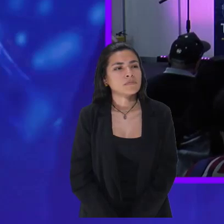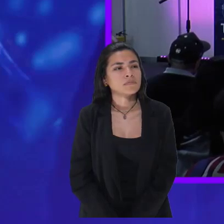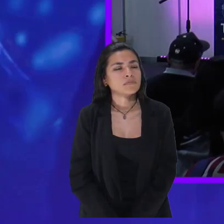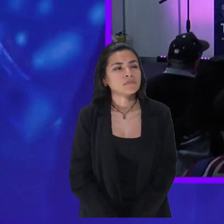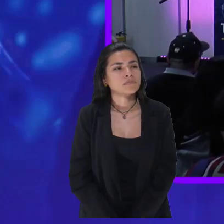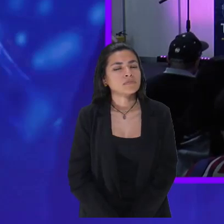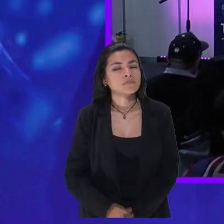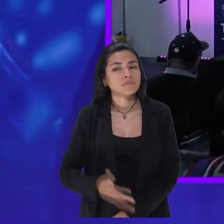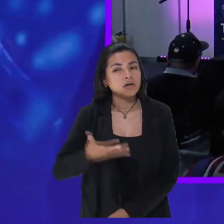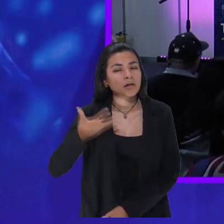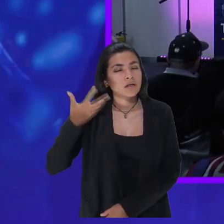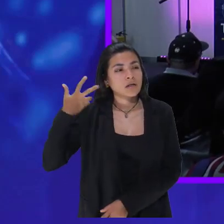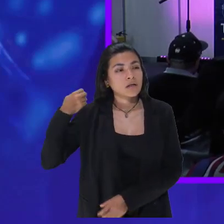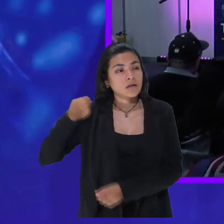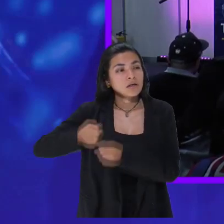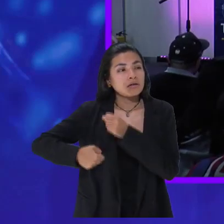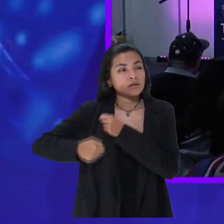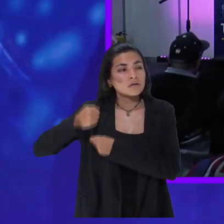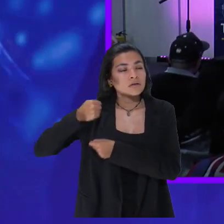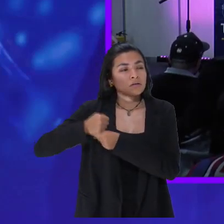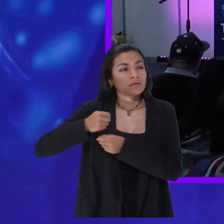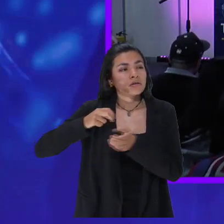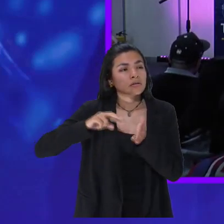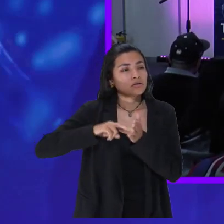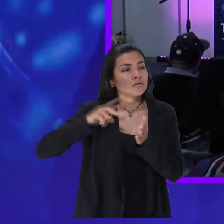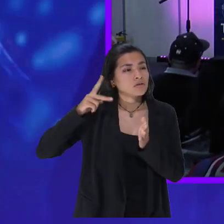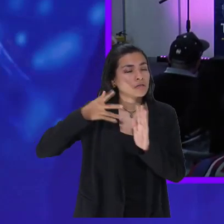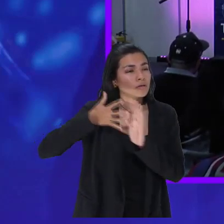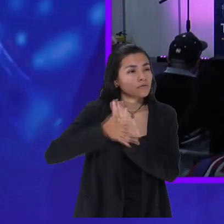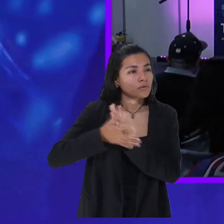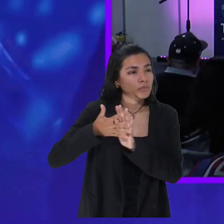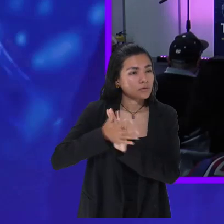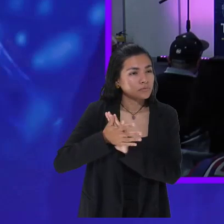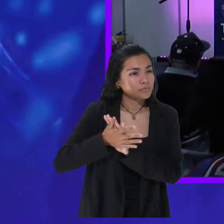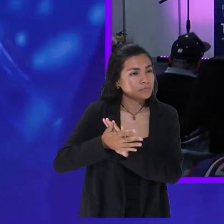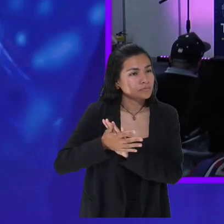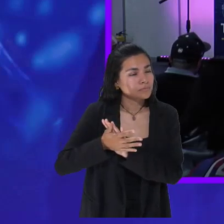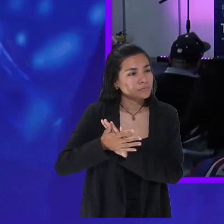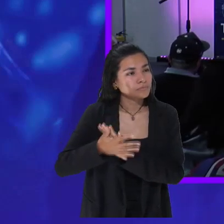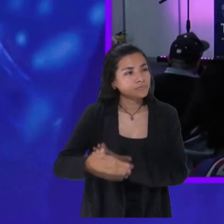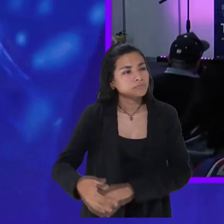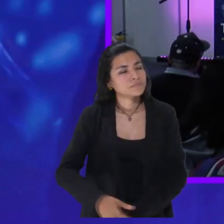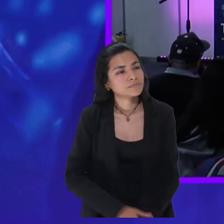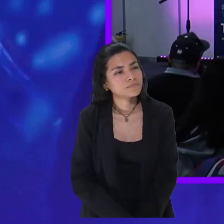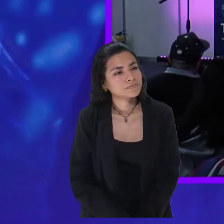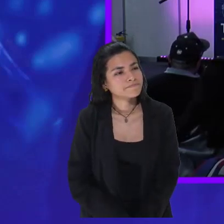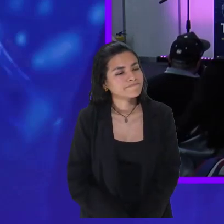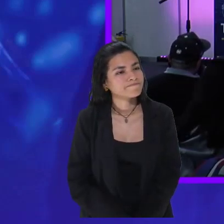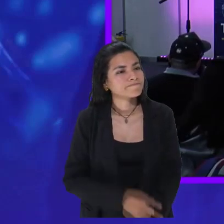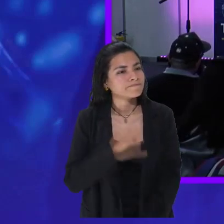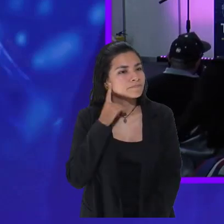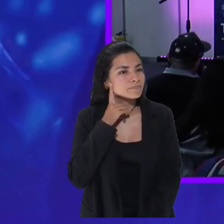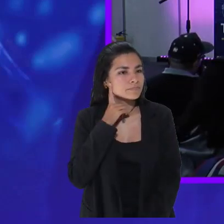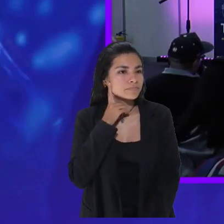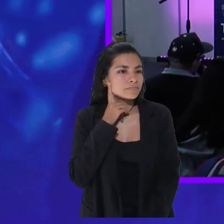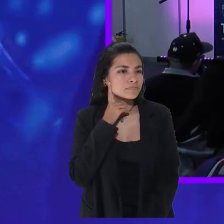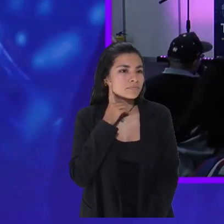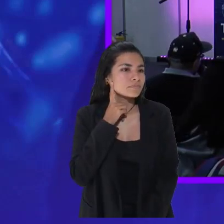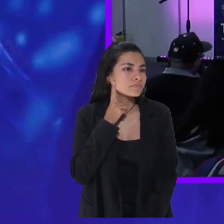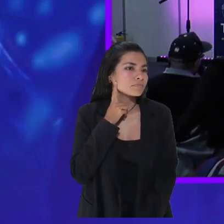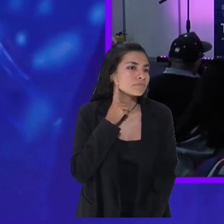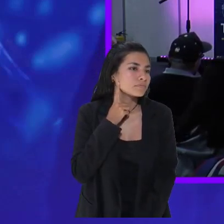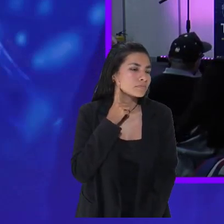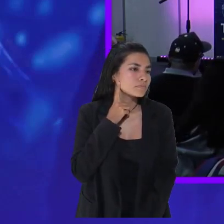comunicaciones para las operaciones remotas, por ejemplo 5G y pues todo lo que viene, ¿qué tan de